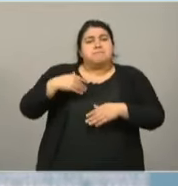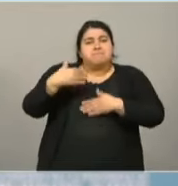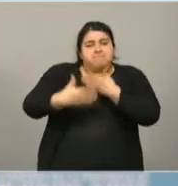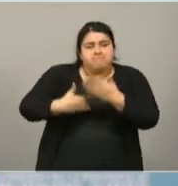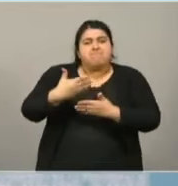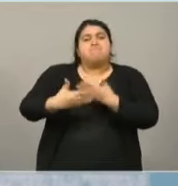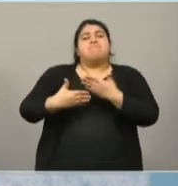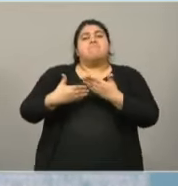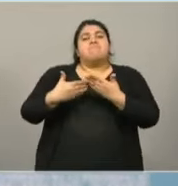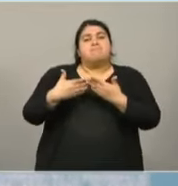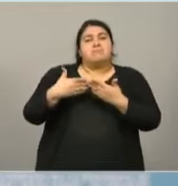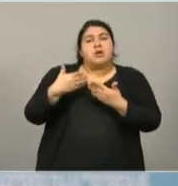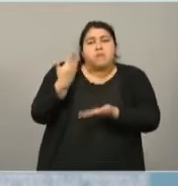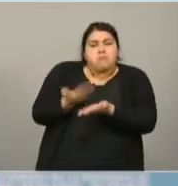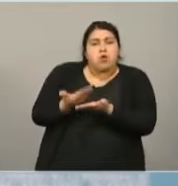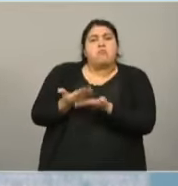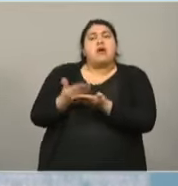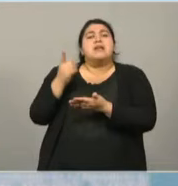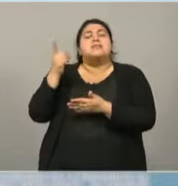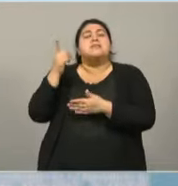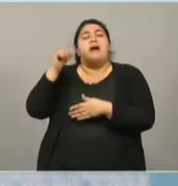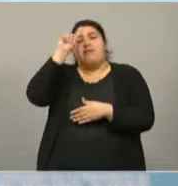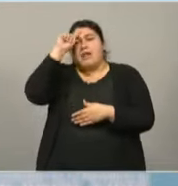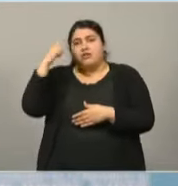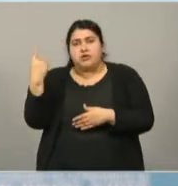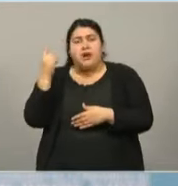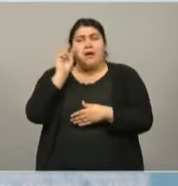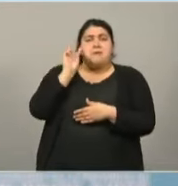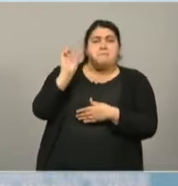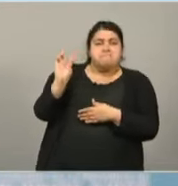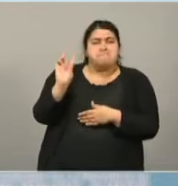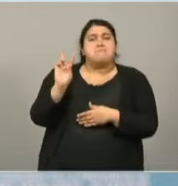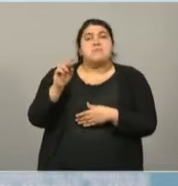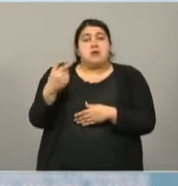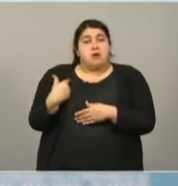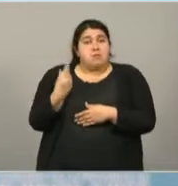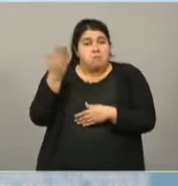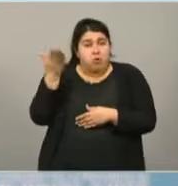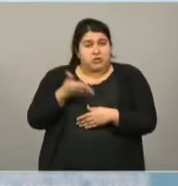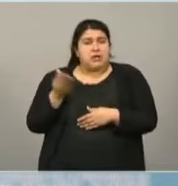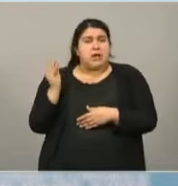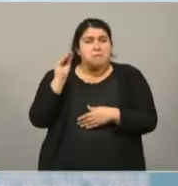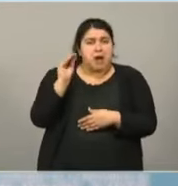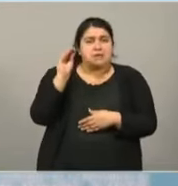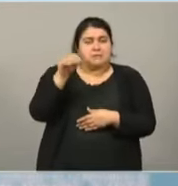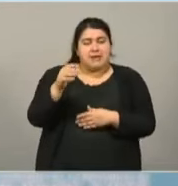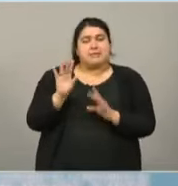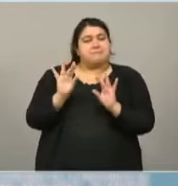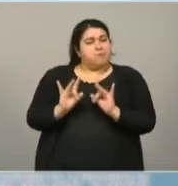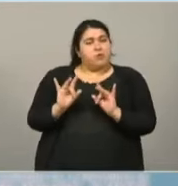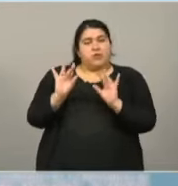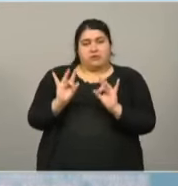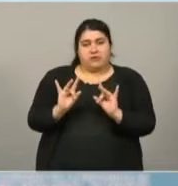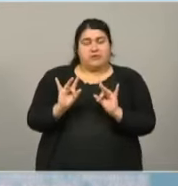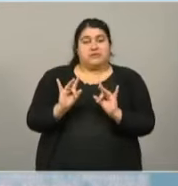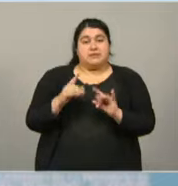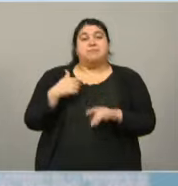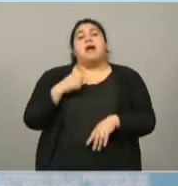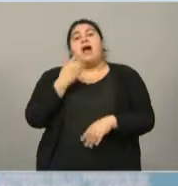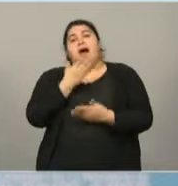política existente bueno Cuanto más este brindar estos aumentos que que son muy necesarios y